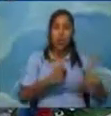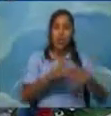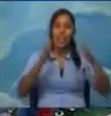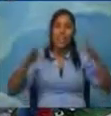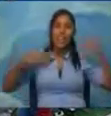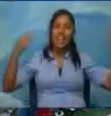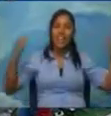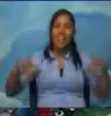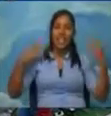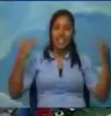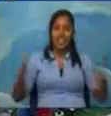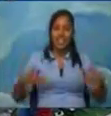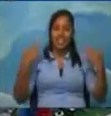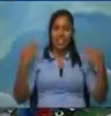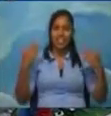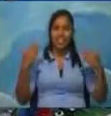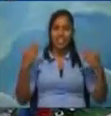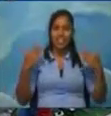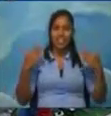corazón alegre.